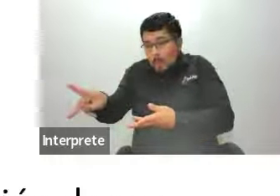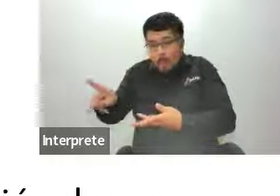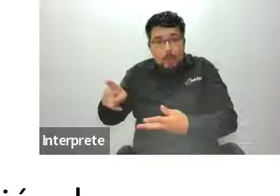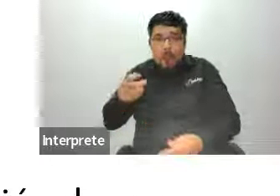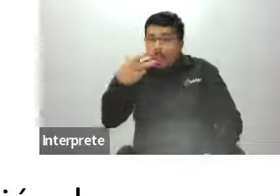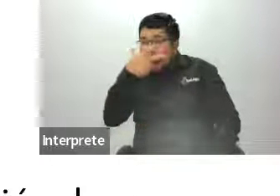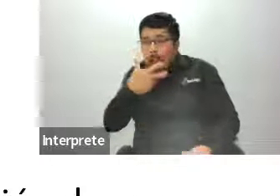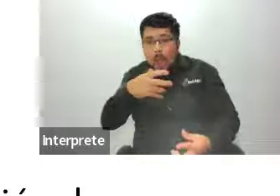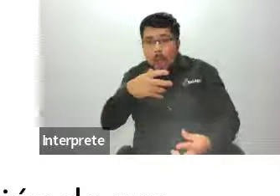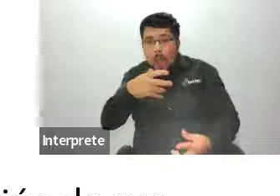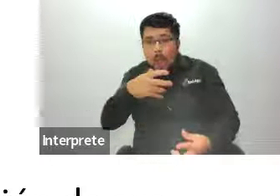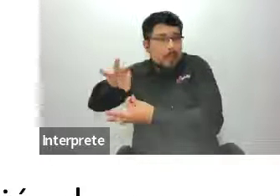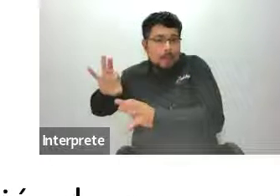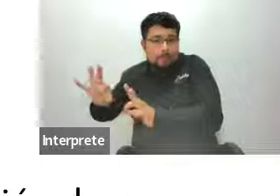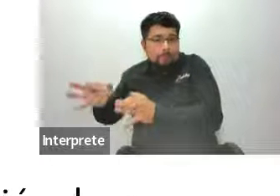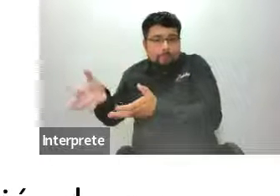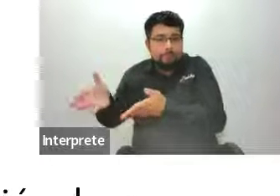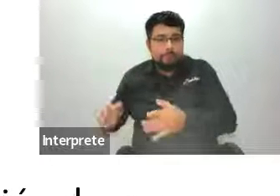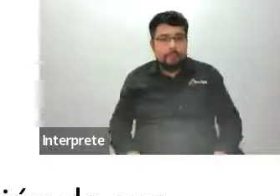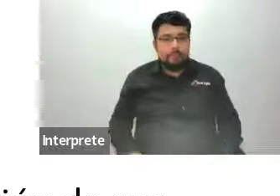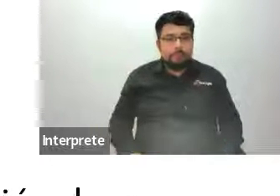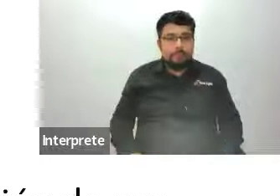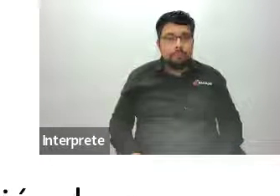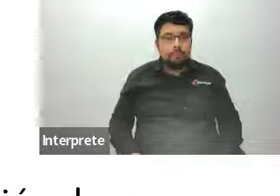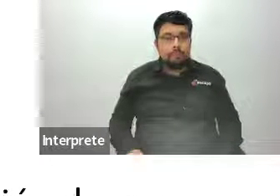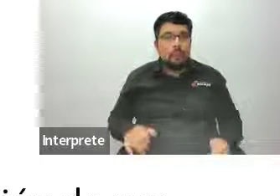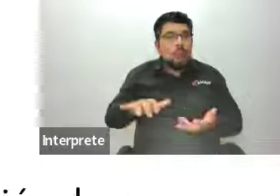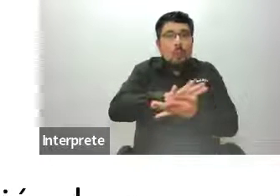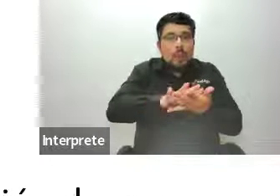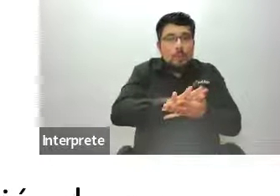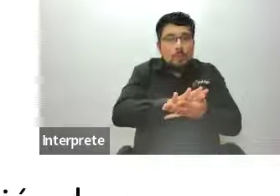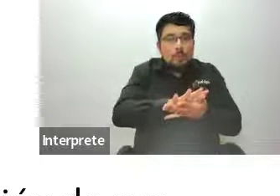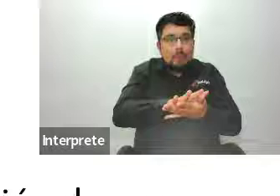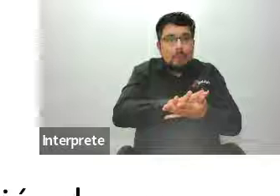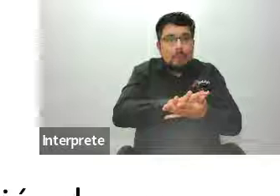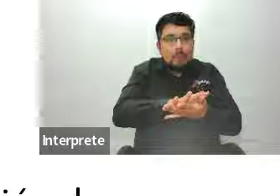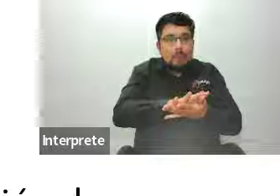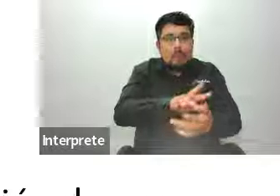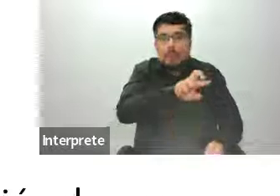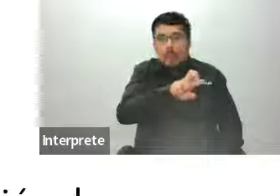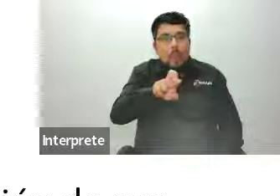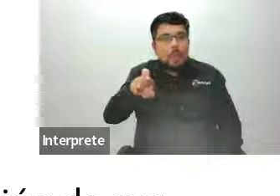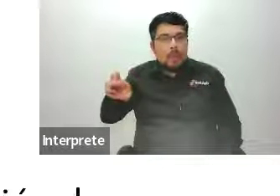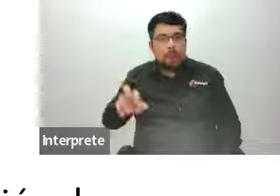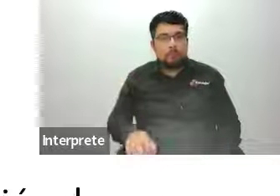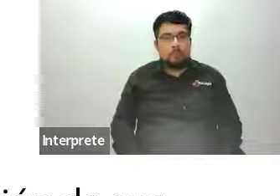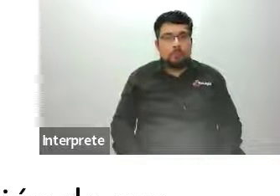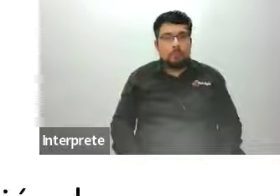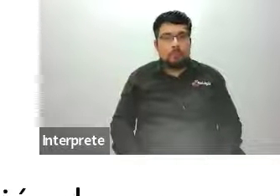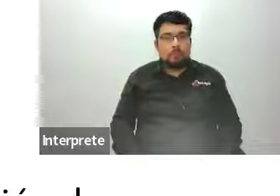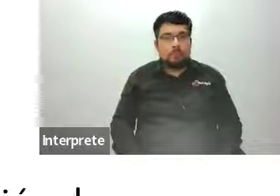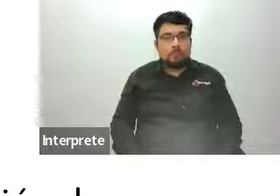ejemplo, la secuencialidad, lo secuencial. Si yo quiero